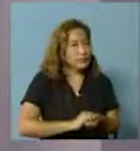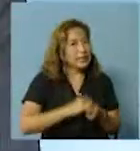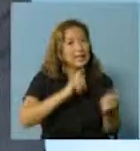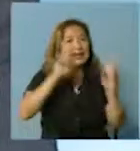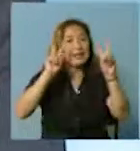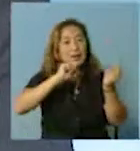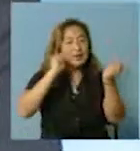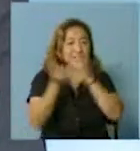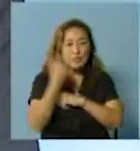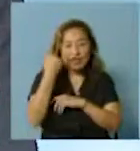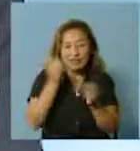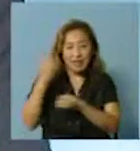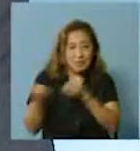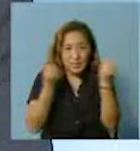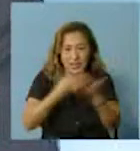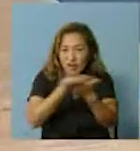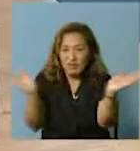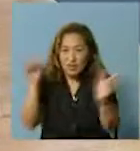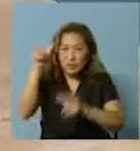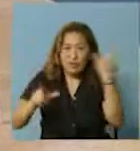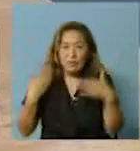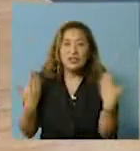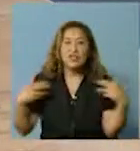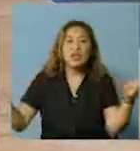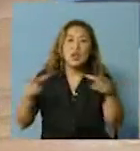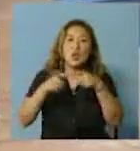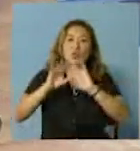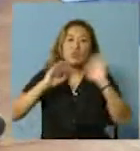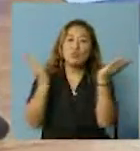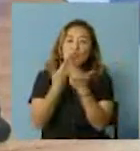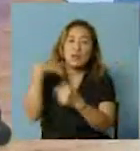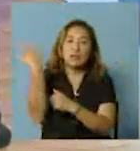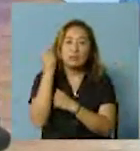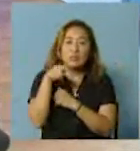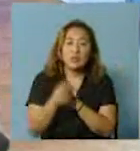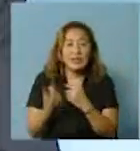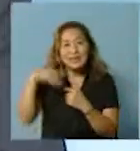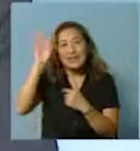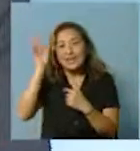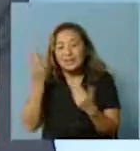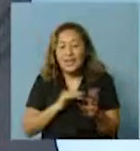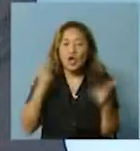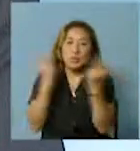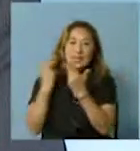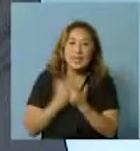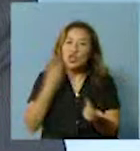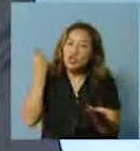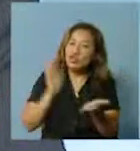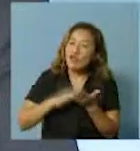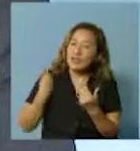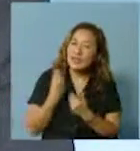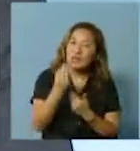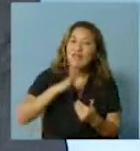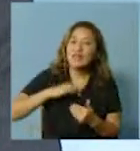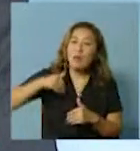cambió de tema ya está la invitación abierta para todos este encuentro internacional tan importante ya se está hablando de cándida altura se acercan